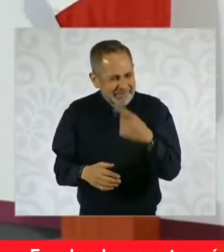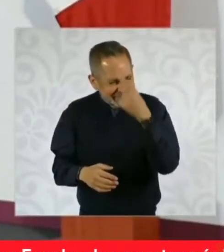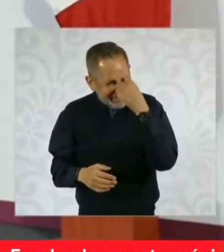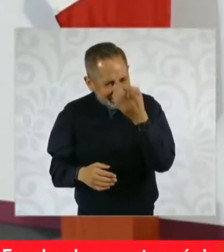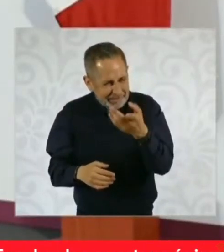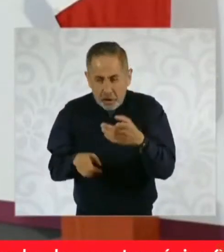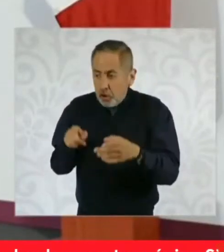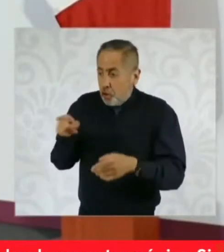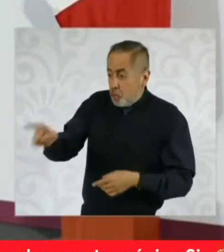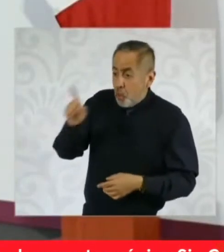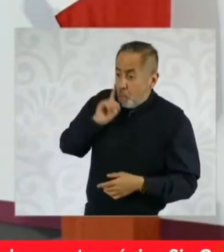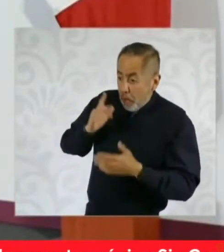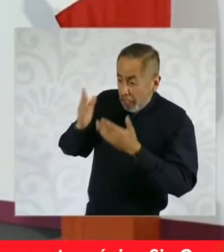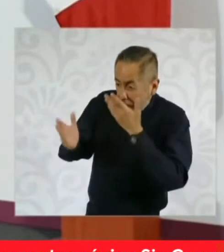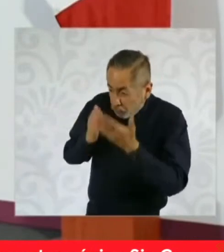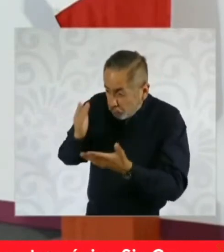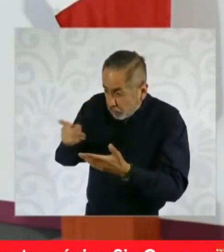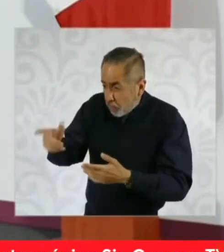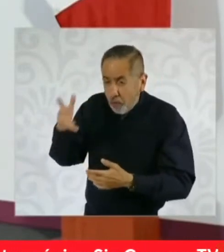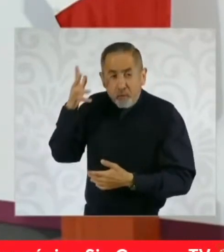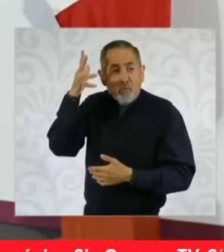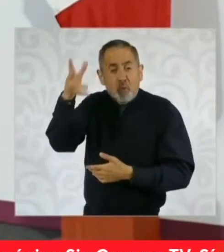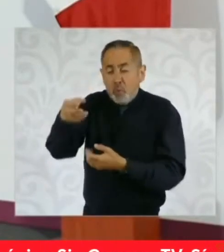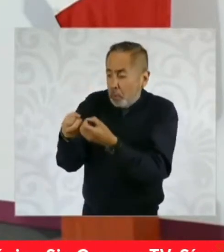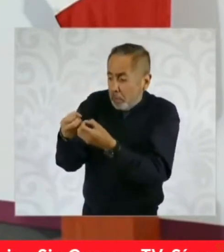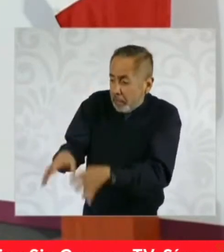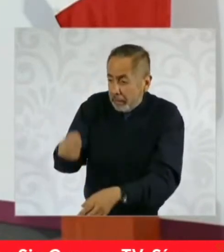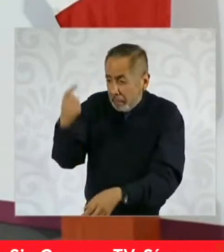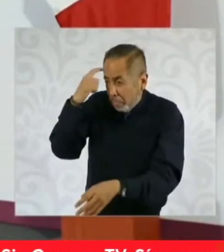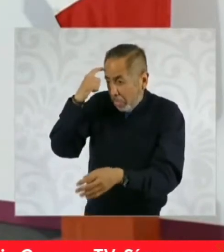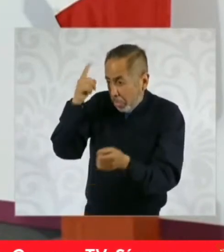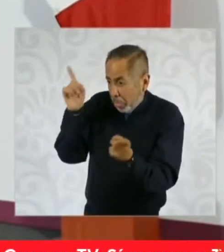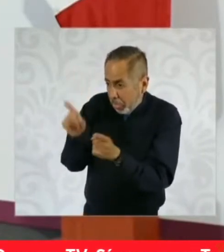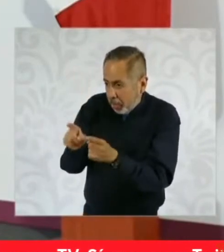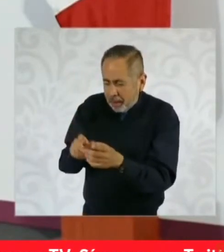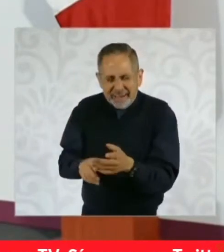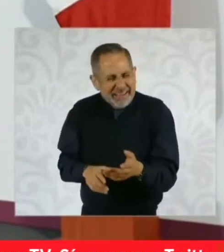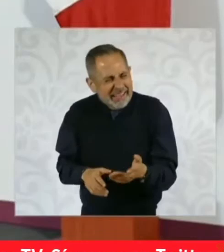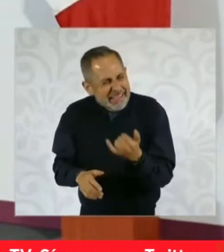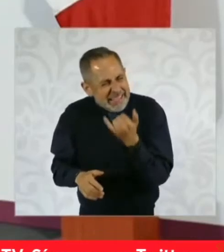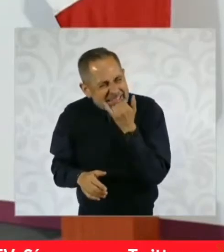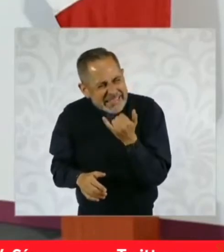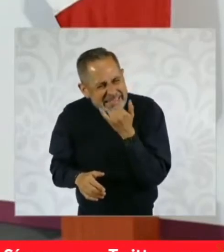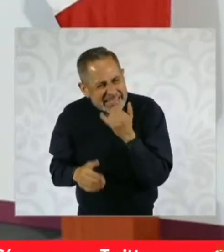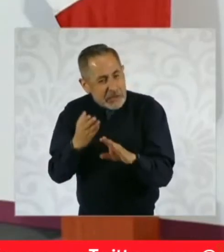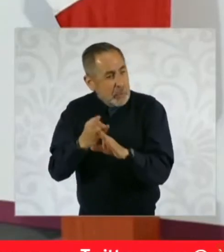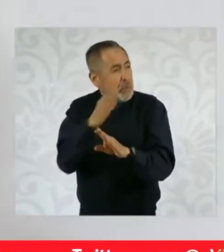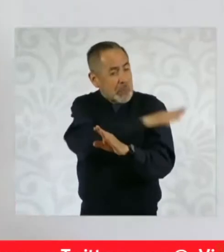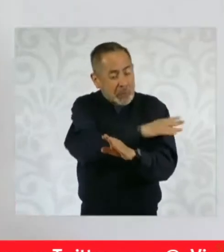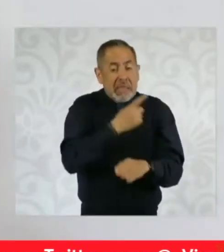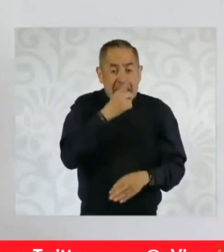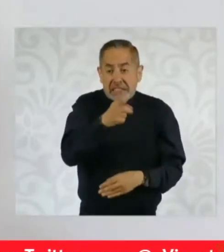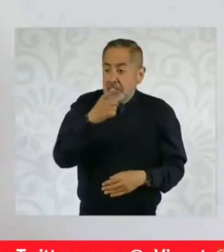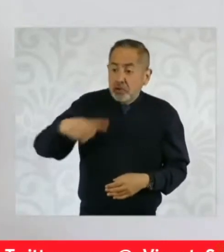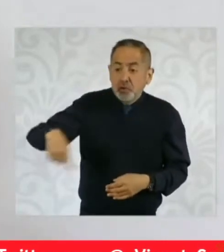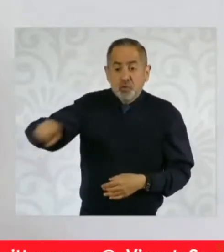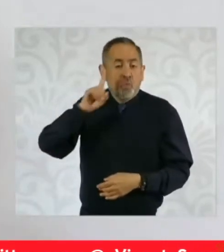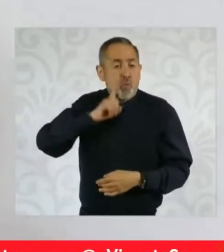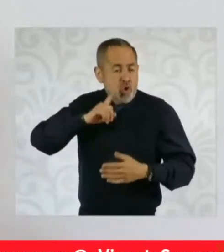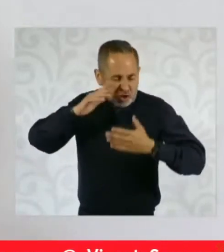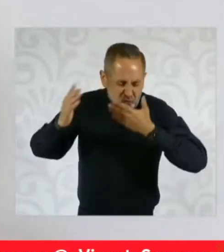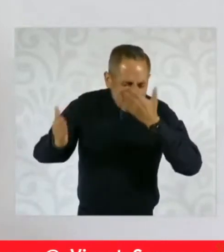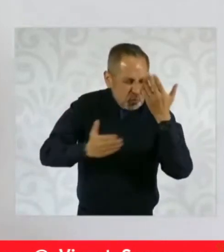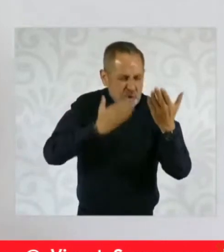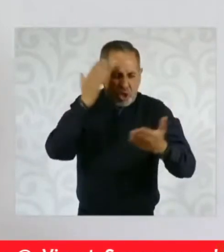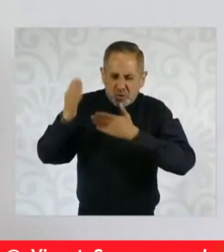vean el contexto, esa es la importancia. Nos iban a afectar en el cerebro en demasía si estudiábamos